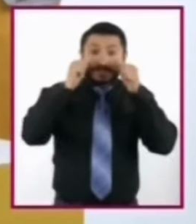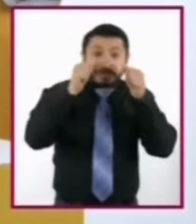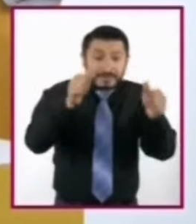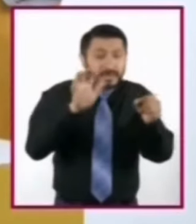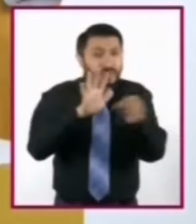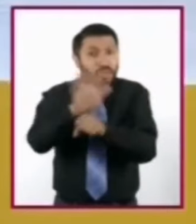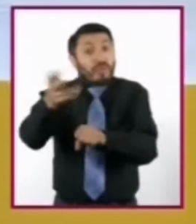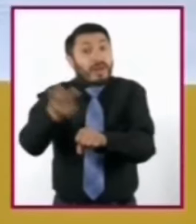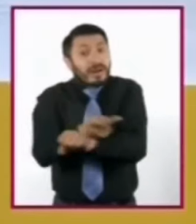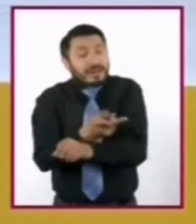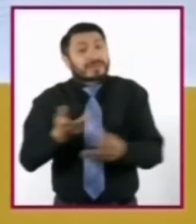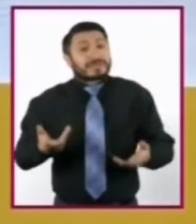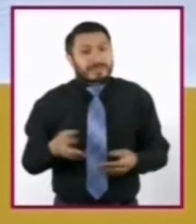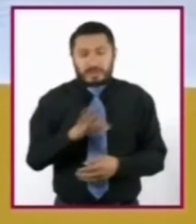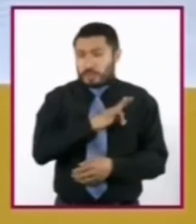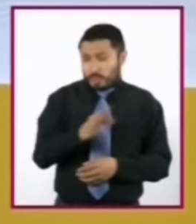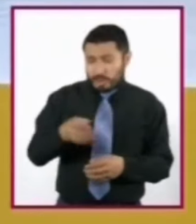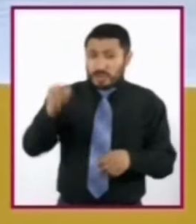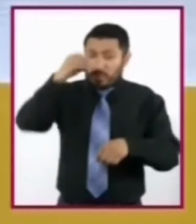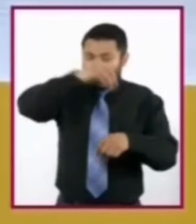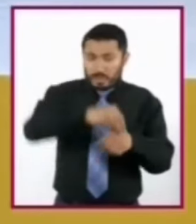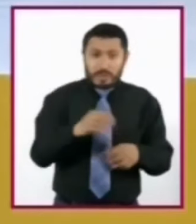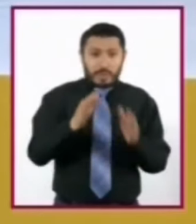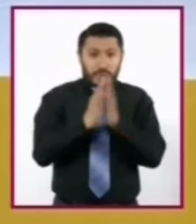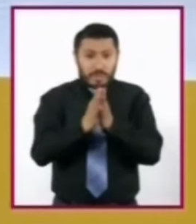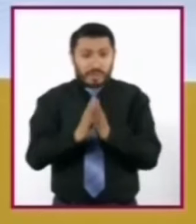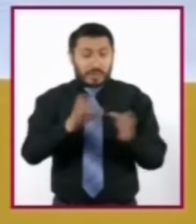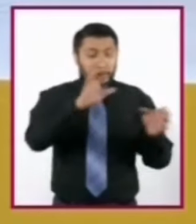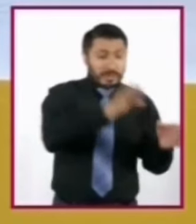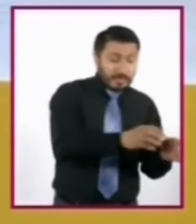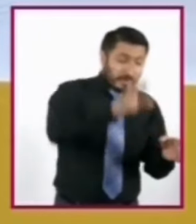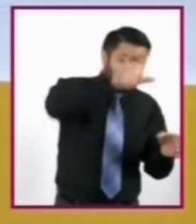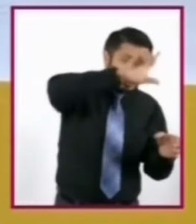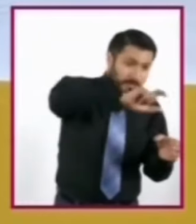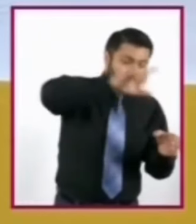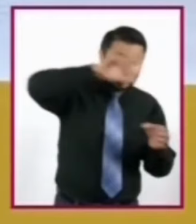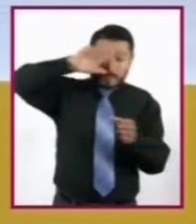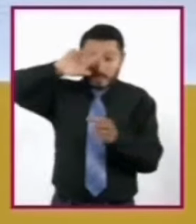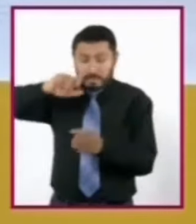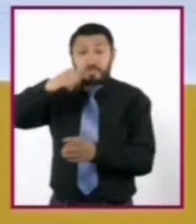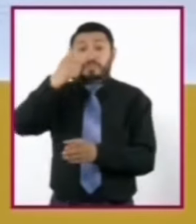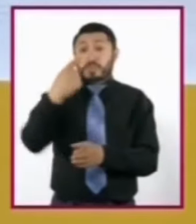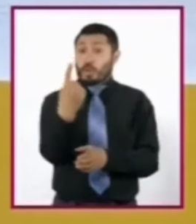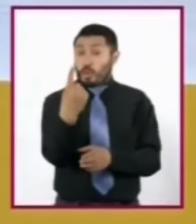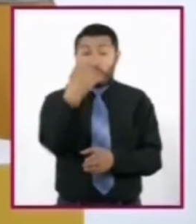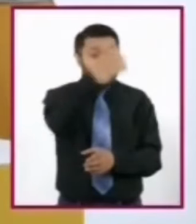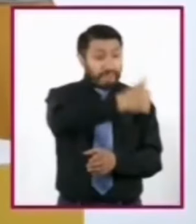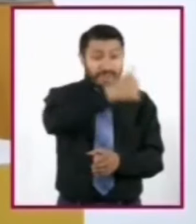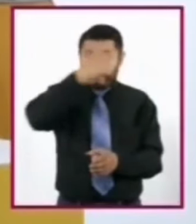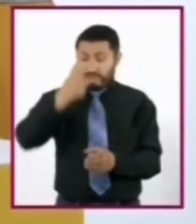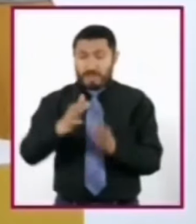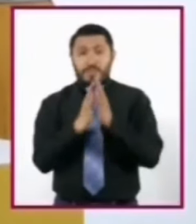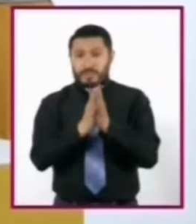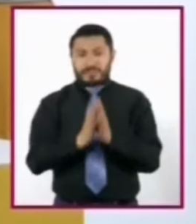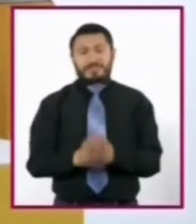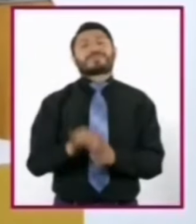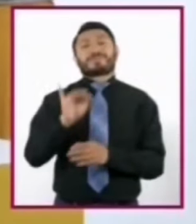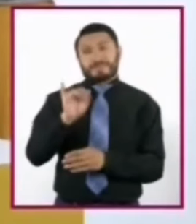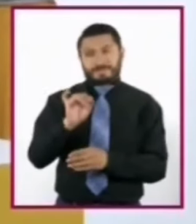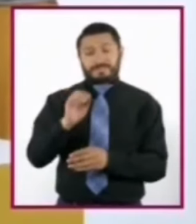va a pasar. ¿Puedes poner el colorante a los vasos? Una gota a cada uno, por favor. Claro que sí,